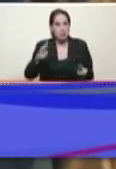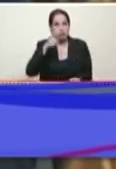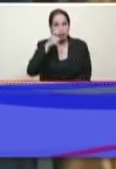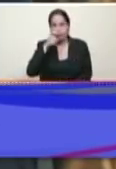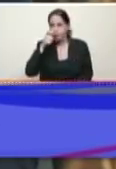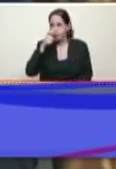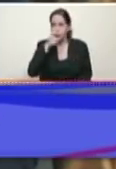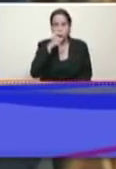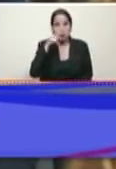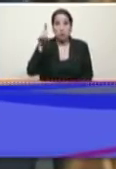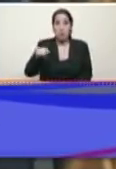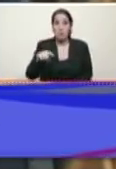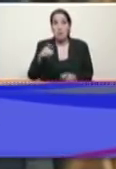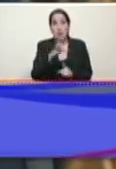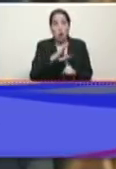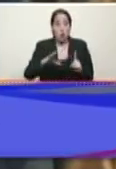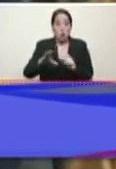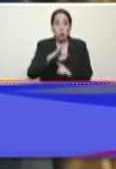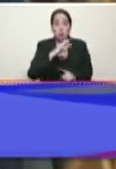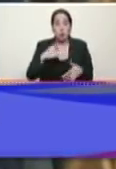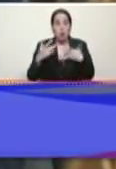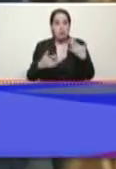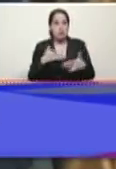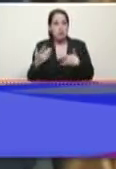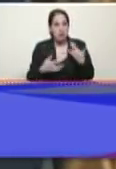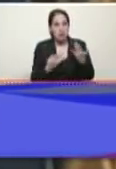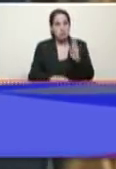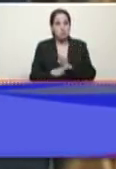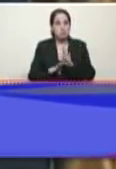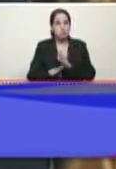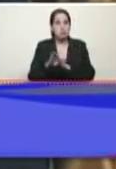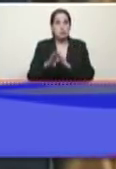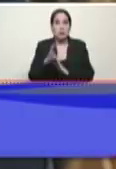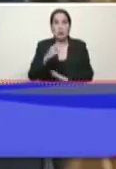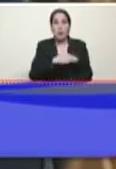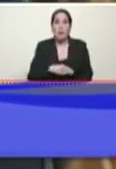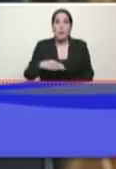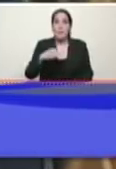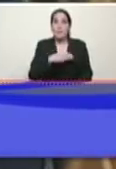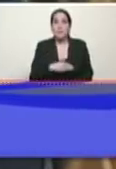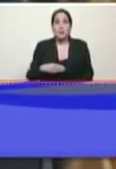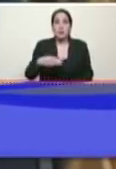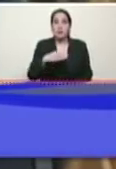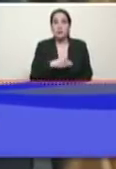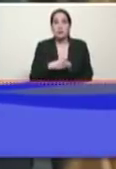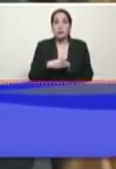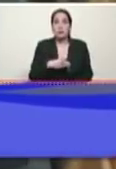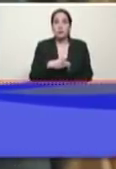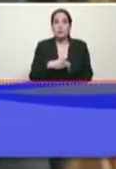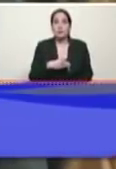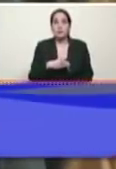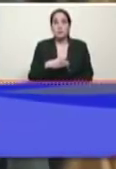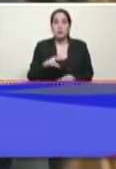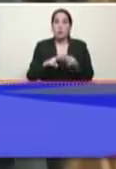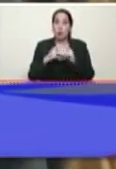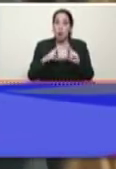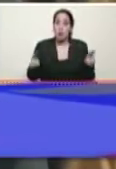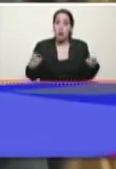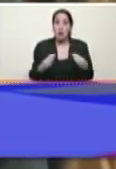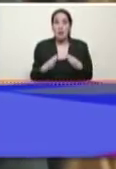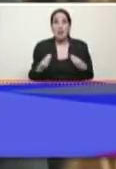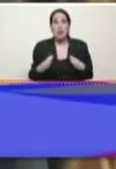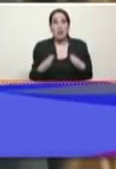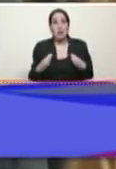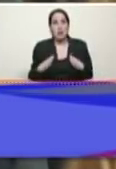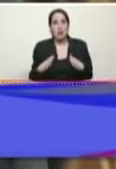la misión cultura, donde actividades culturales se puedan desarrollar, la misión, bueno, todas las actividades del movimiento por la paz y por la vida. Es